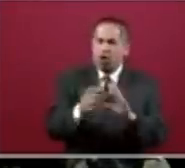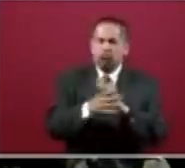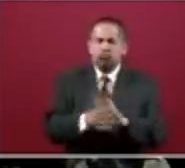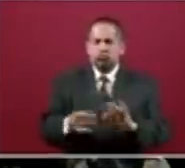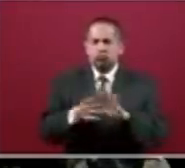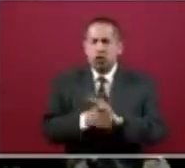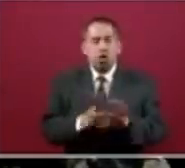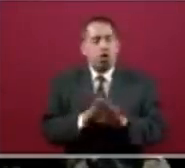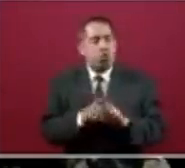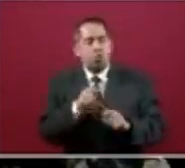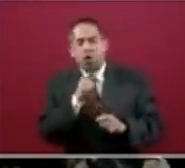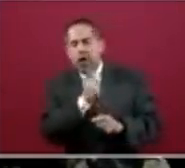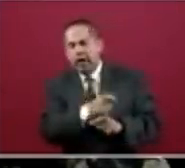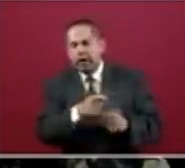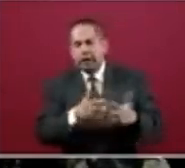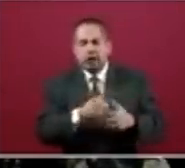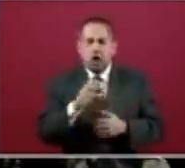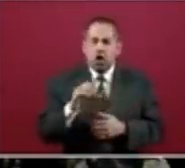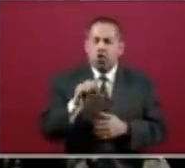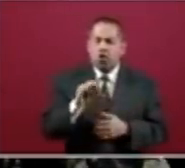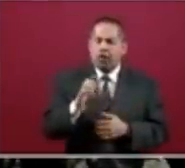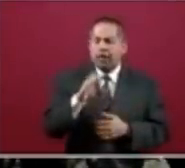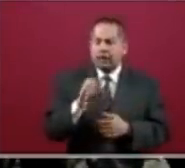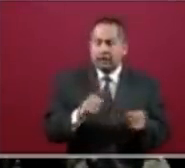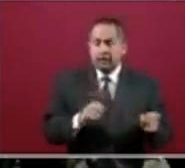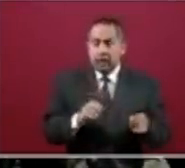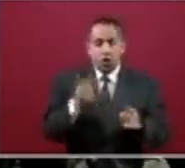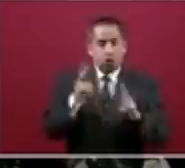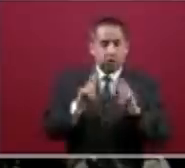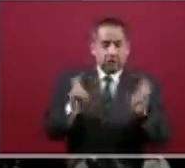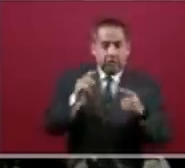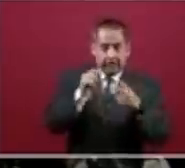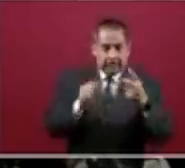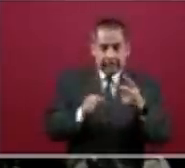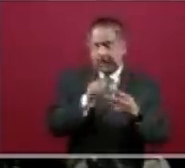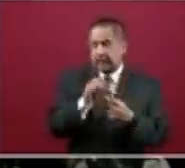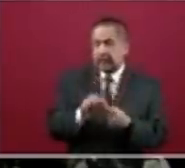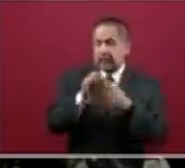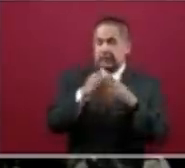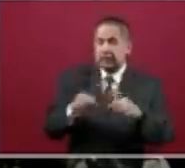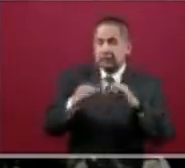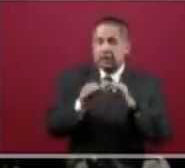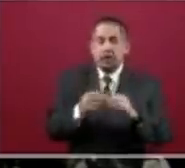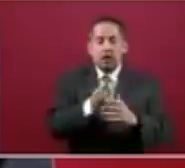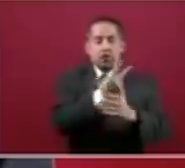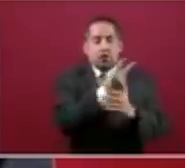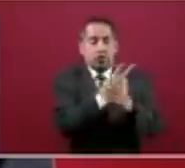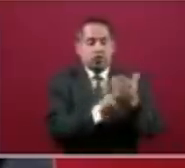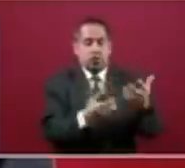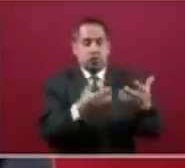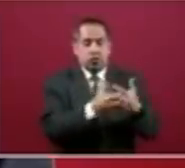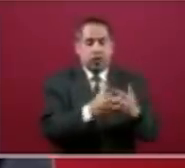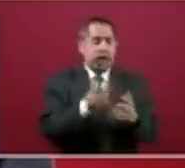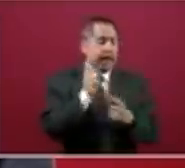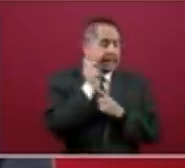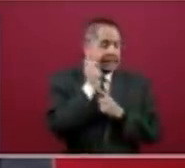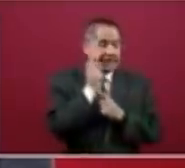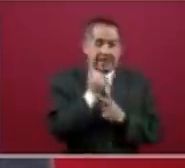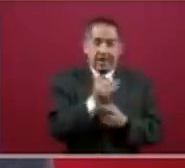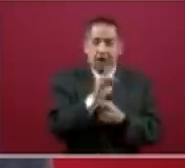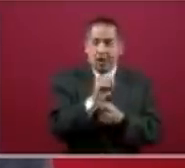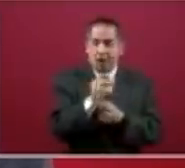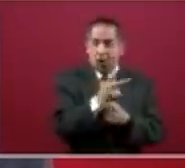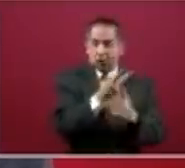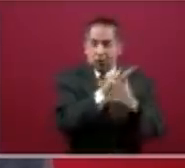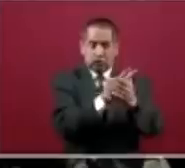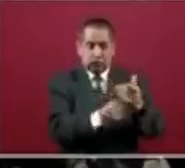está funcionando la COFECE. Y entre esos dos temas son los que destacan: la fusión de Disney y Fox y la